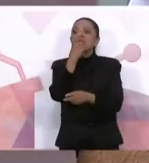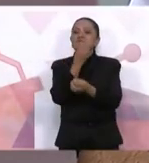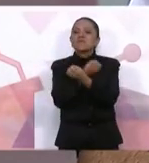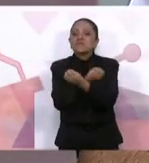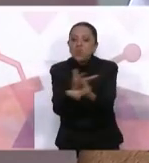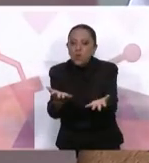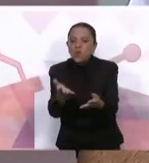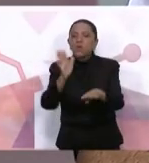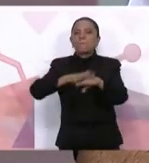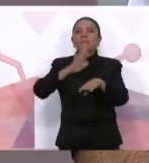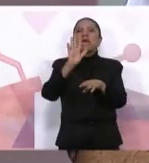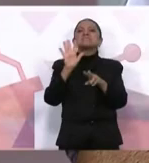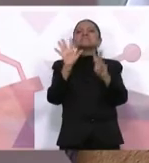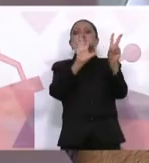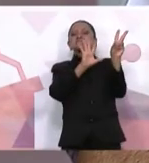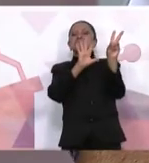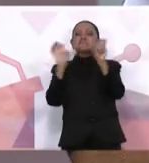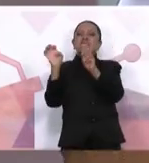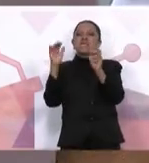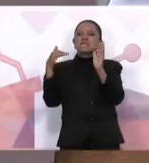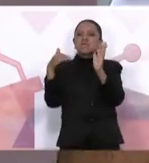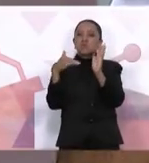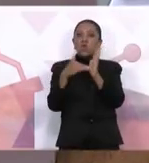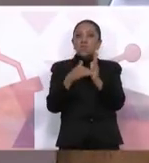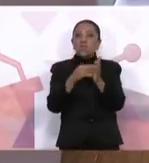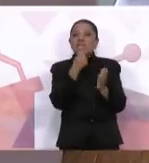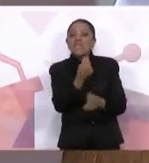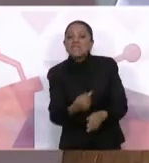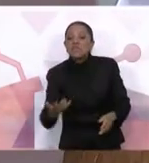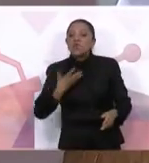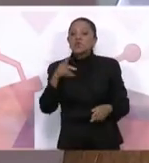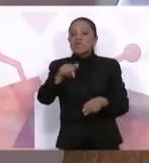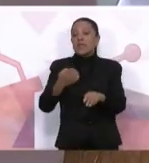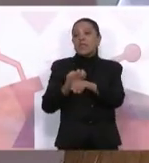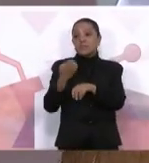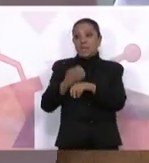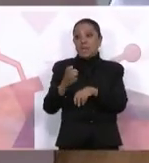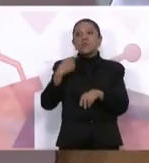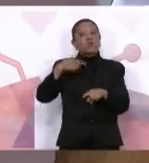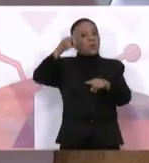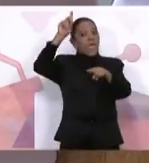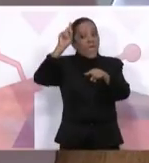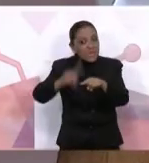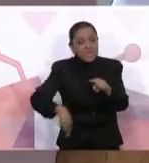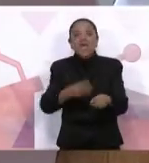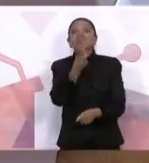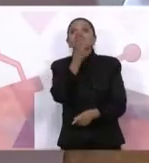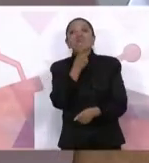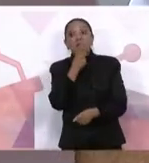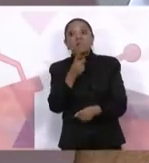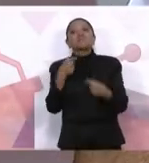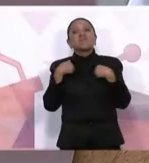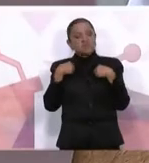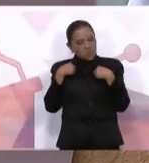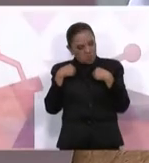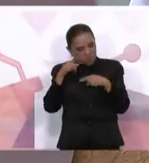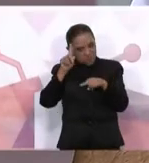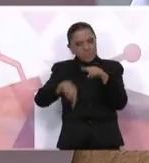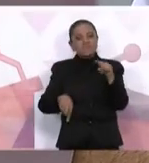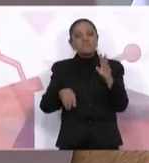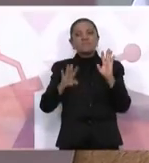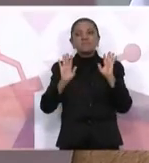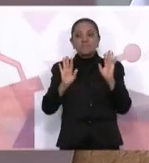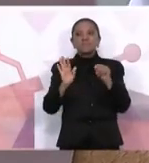que tienen nuestra entidad federativa voy a erradicar la diabetes voy a incrementar las horas de educación